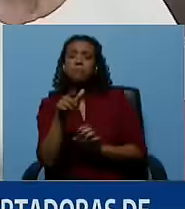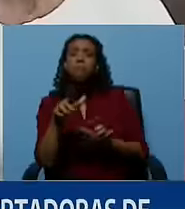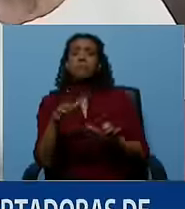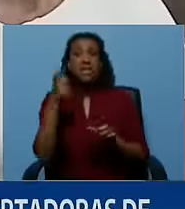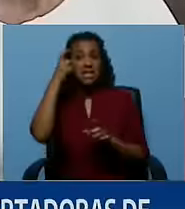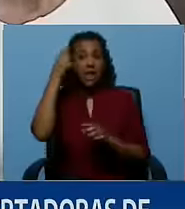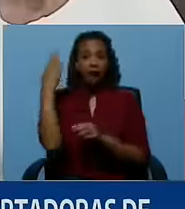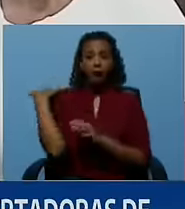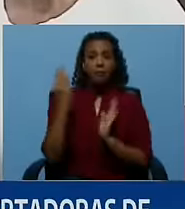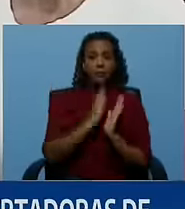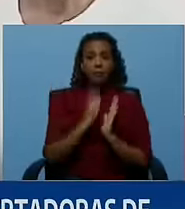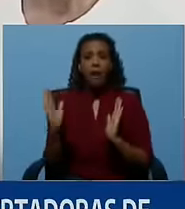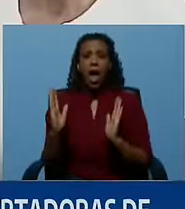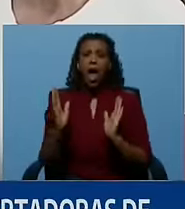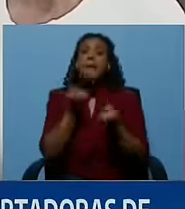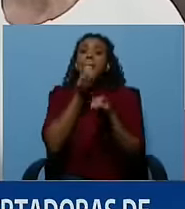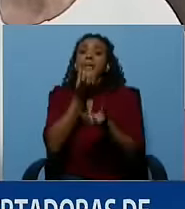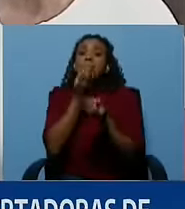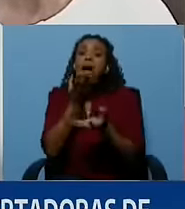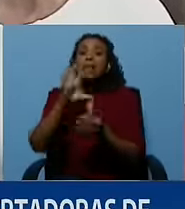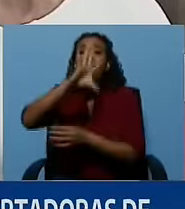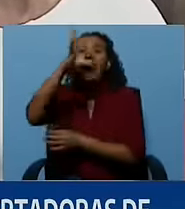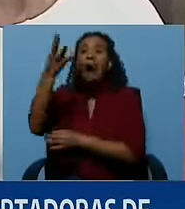y trajo el mensaje